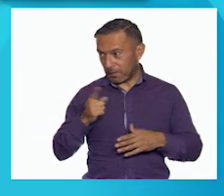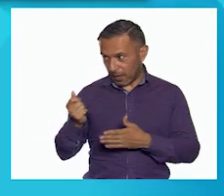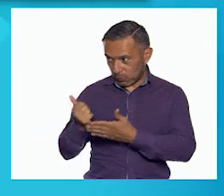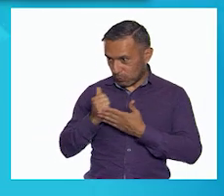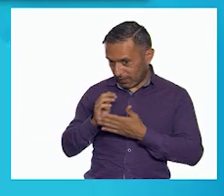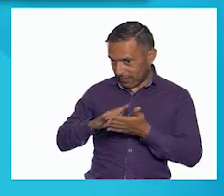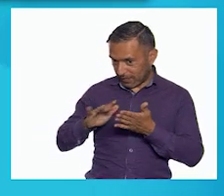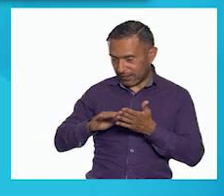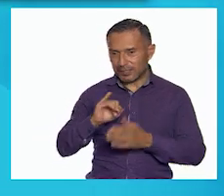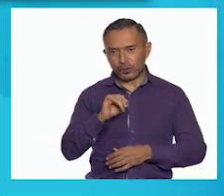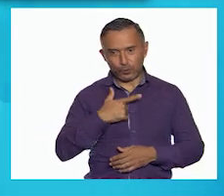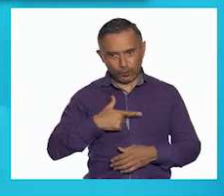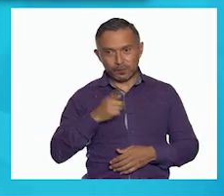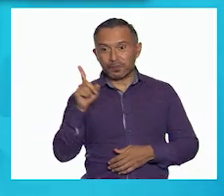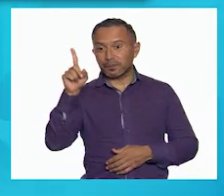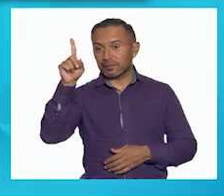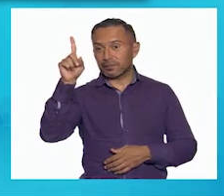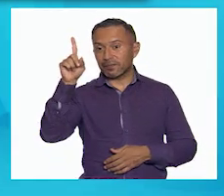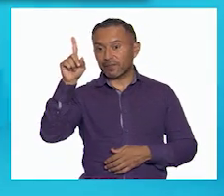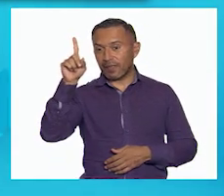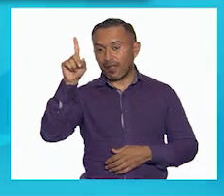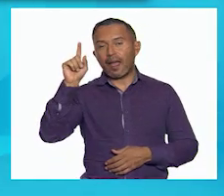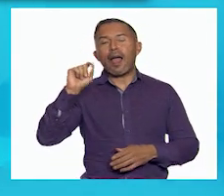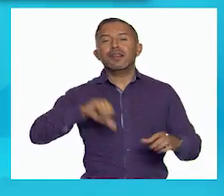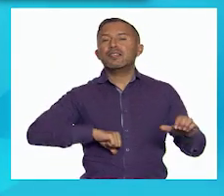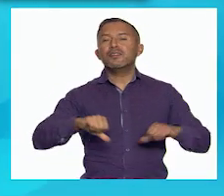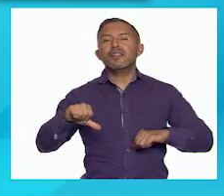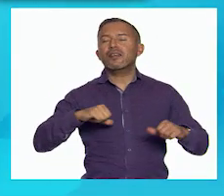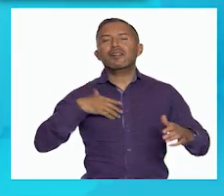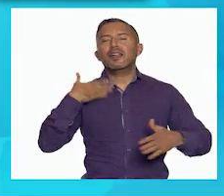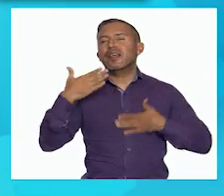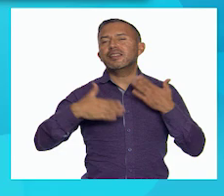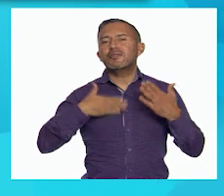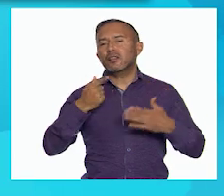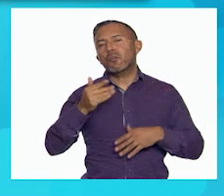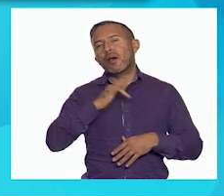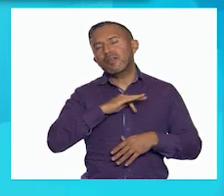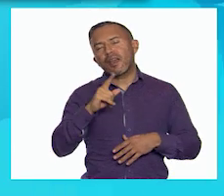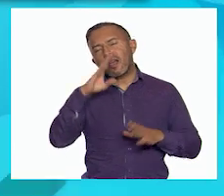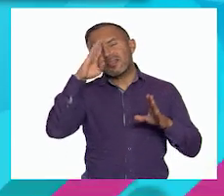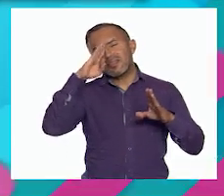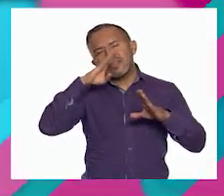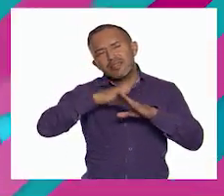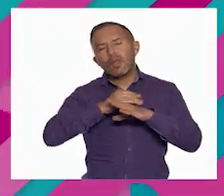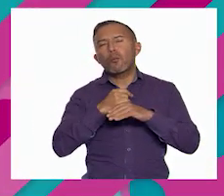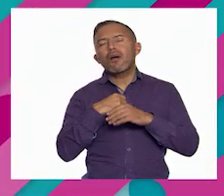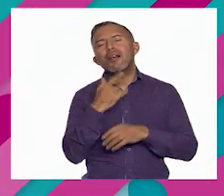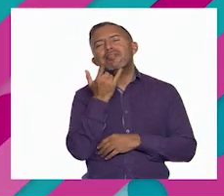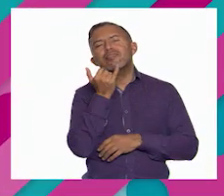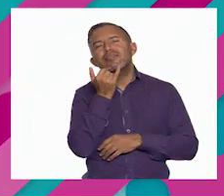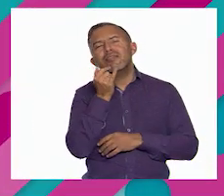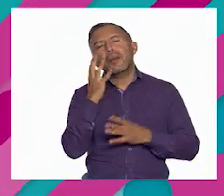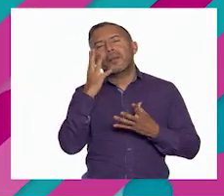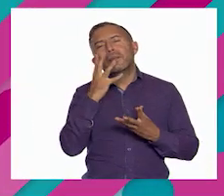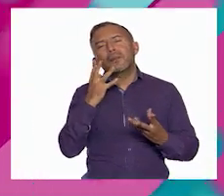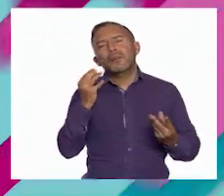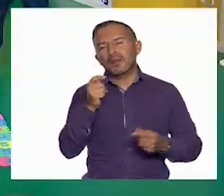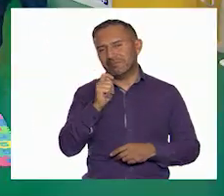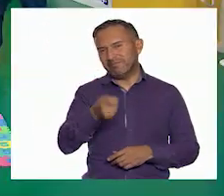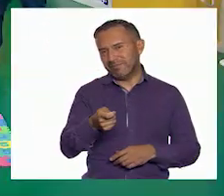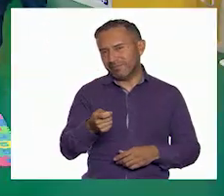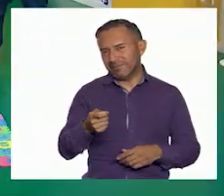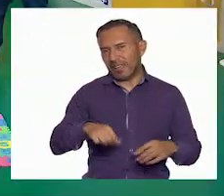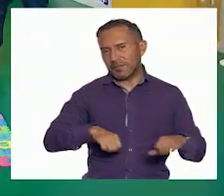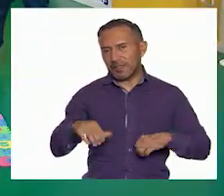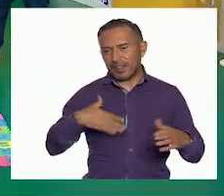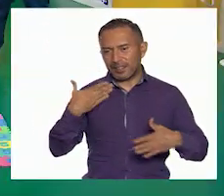actividad recreativa es una actividad con la que puedes divertirte o entretenerte. Muy bien, Pili, muchas gracias. Si ustedes lo